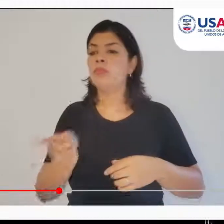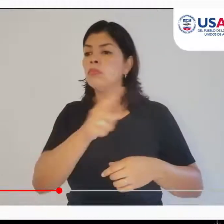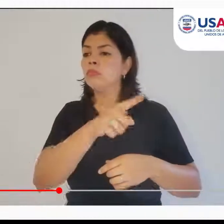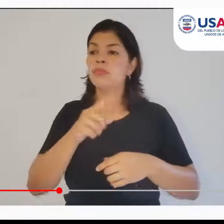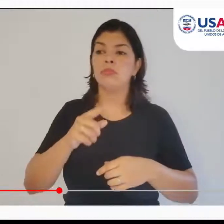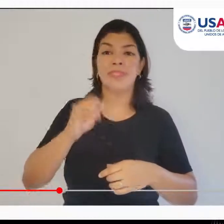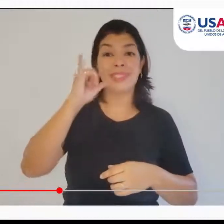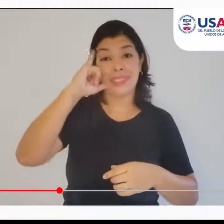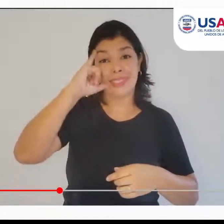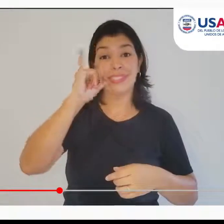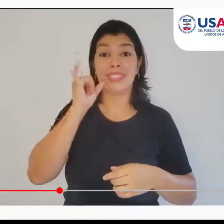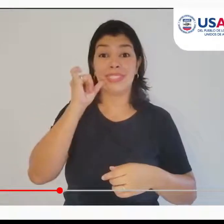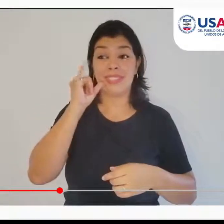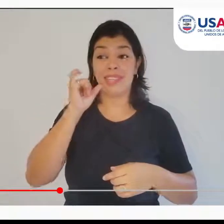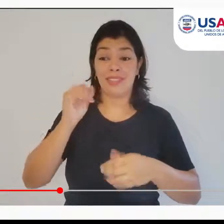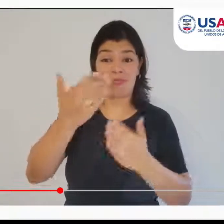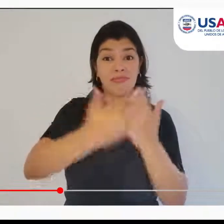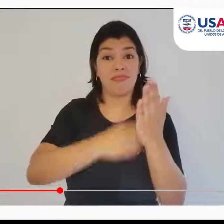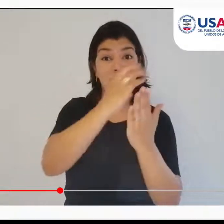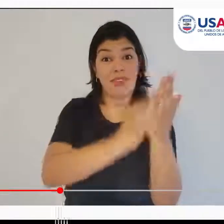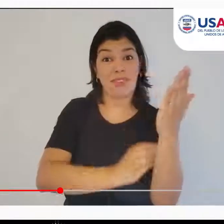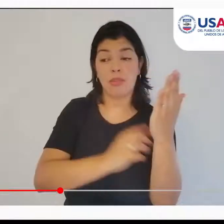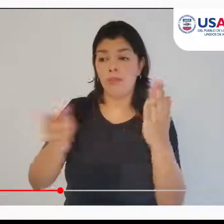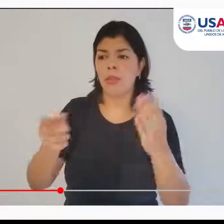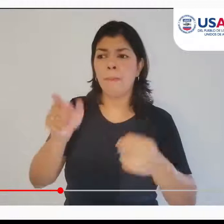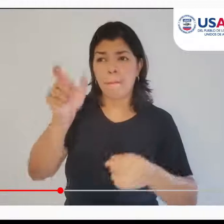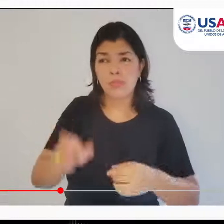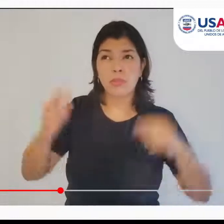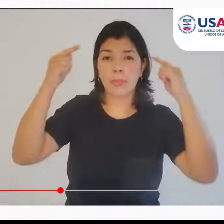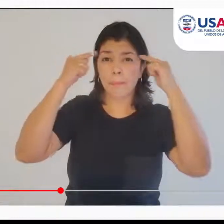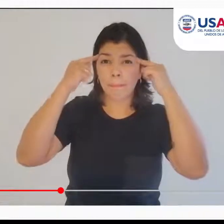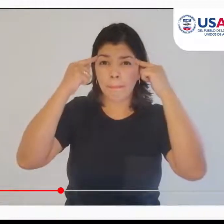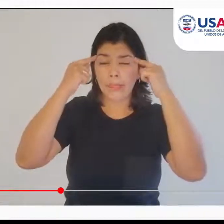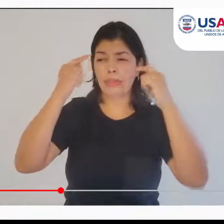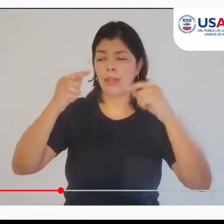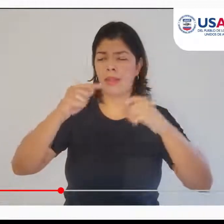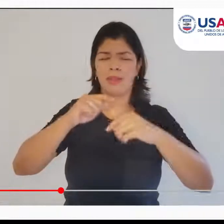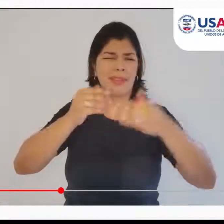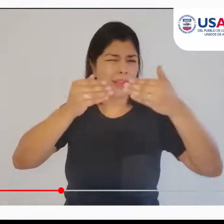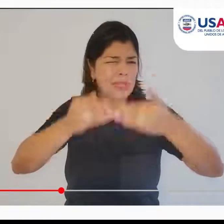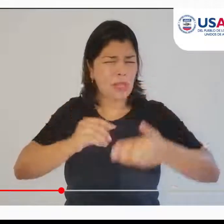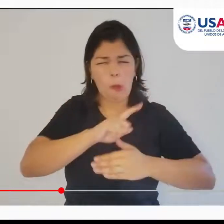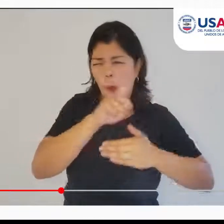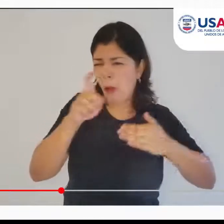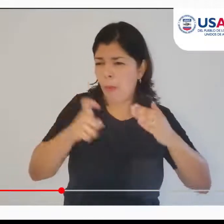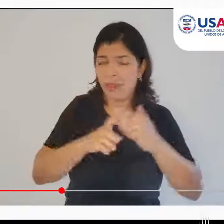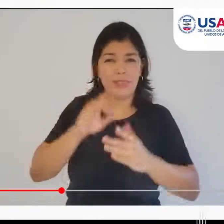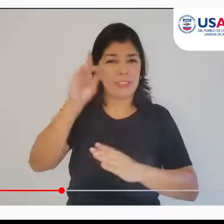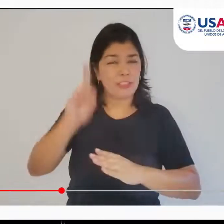que corroborara que la persona tenía incapacidad mental absoluta para tomar decisiones.